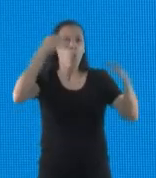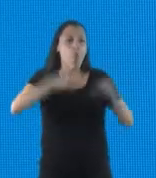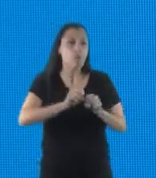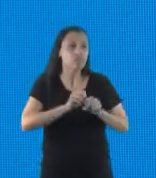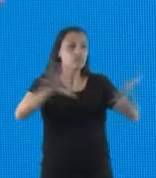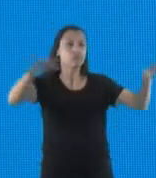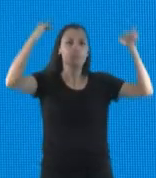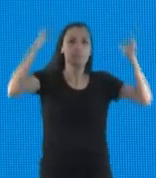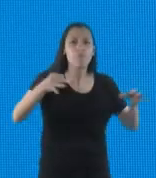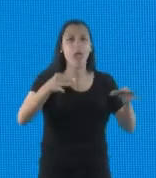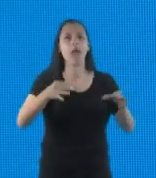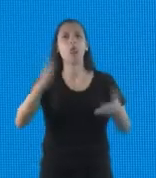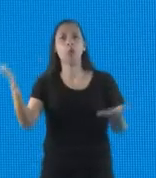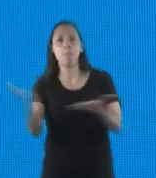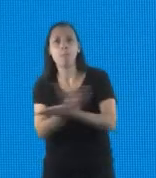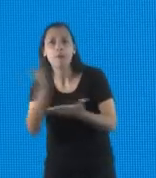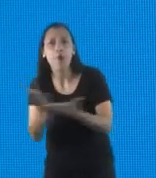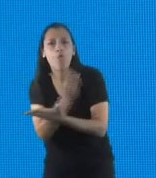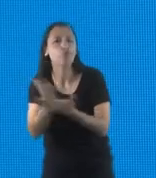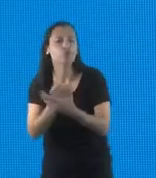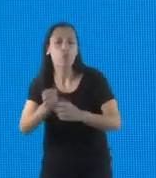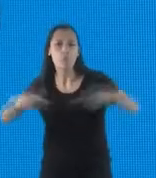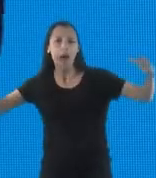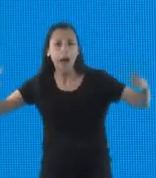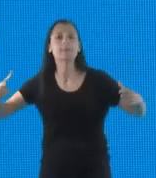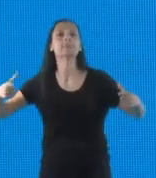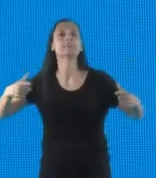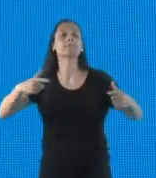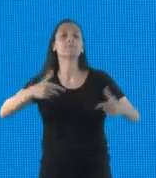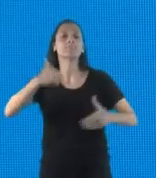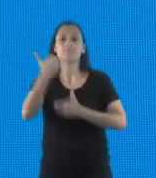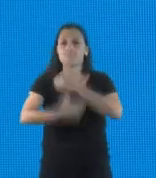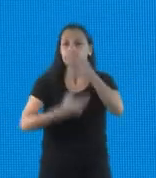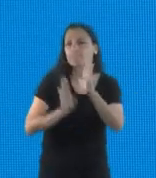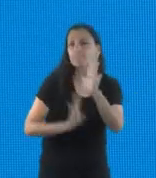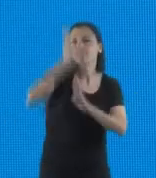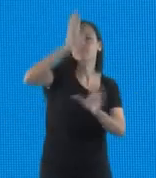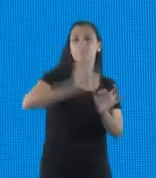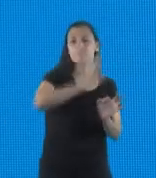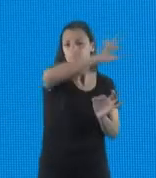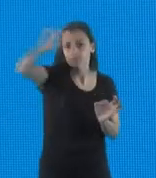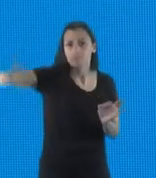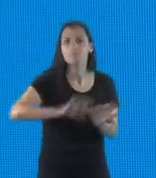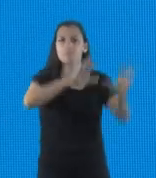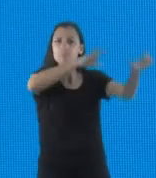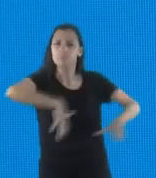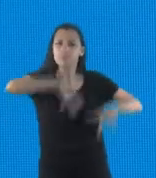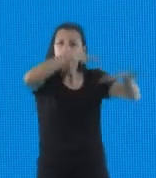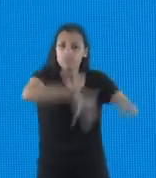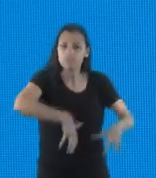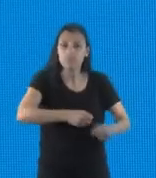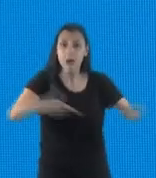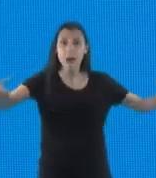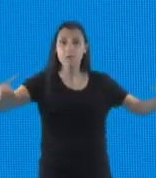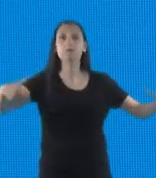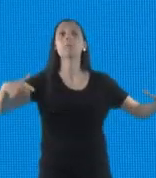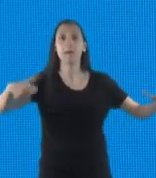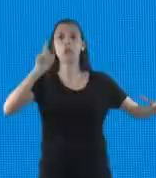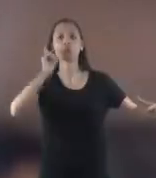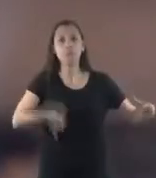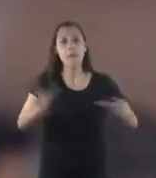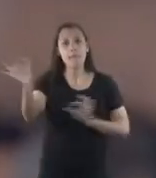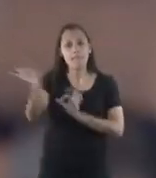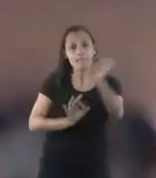distribuida, producciones intensivas, crecimiento de superficie sembrada, pero también